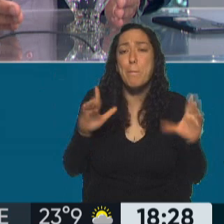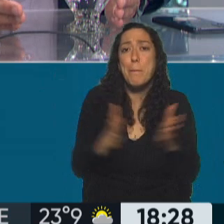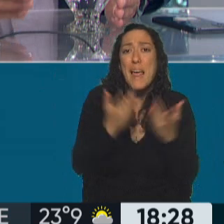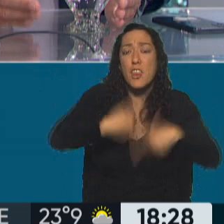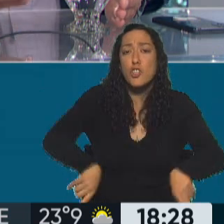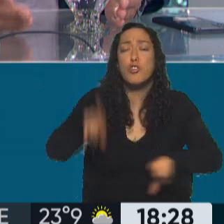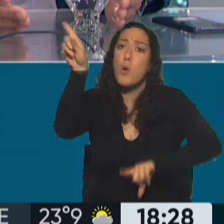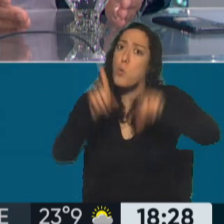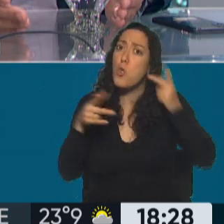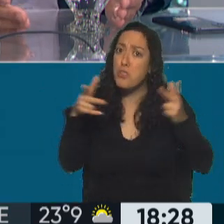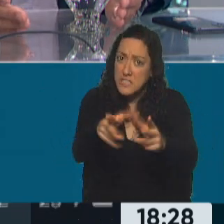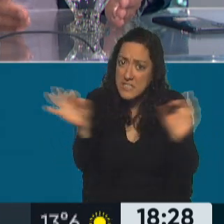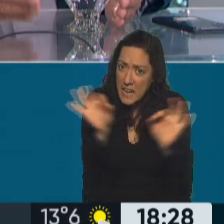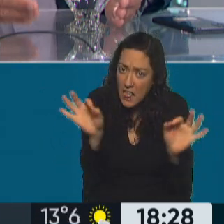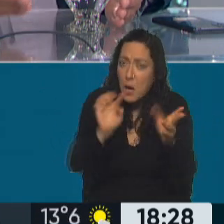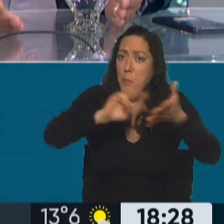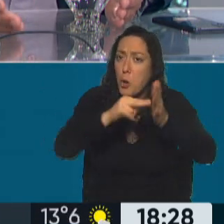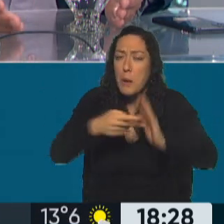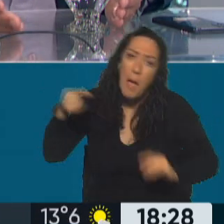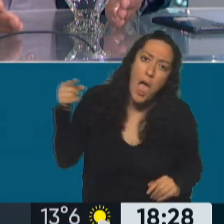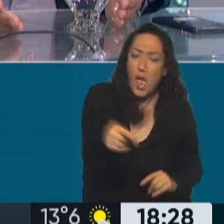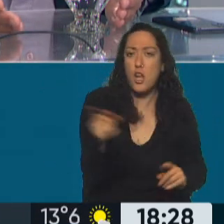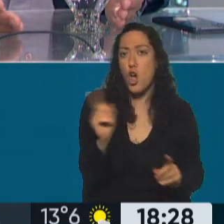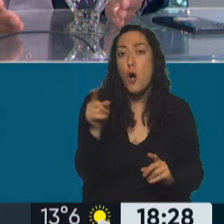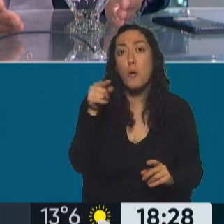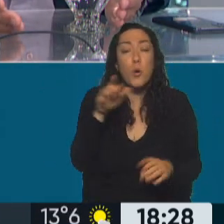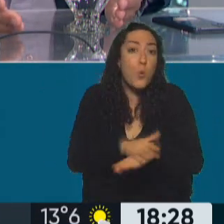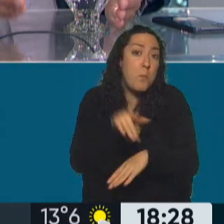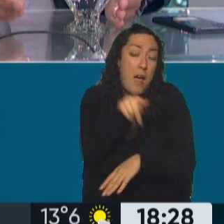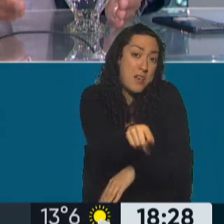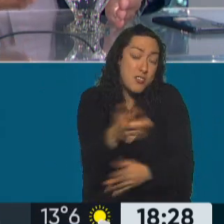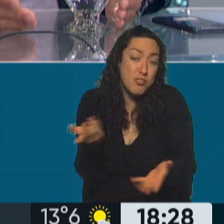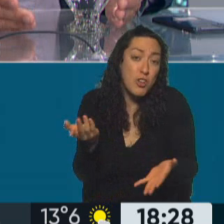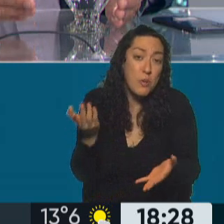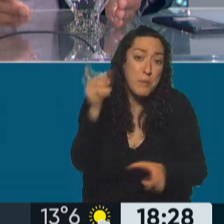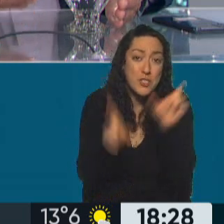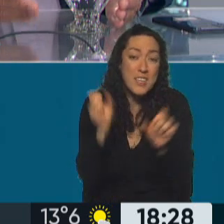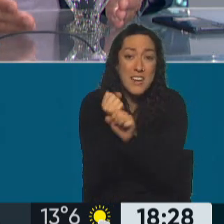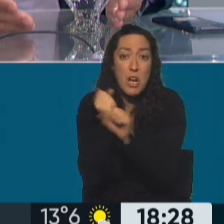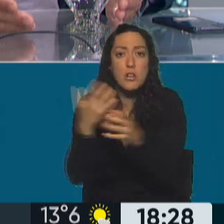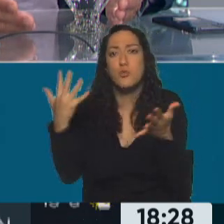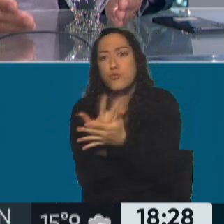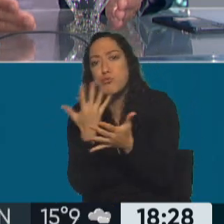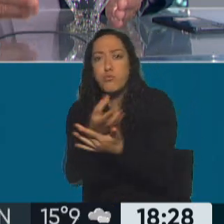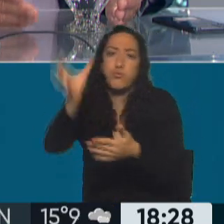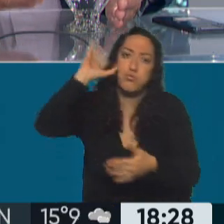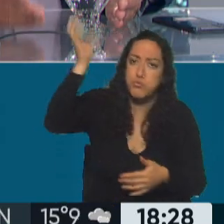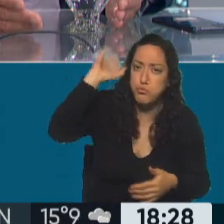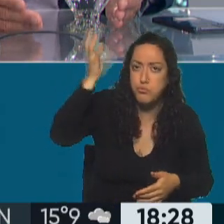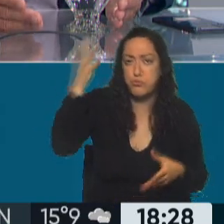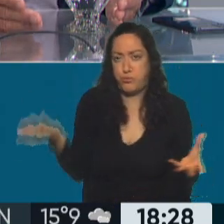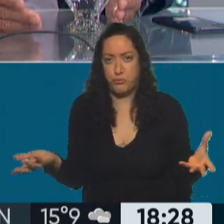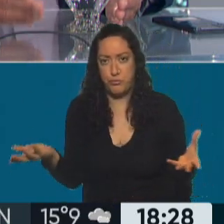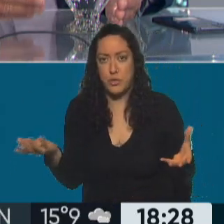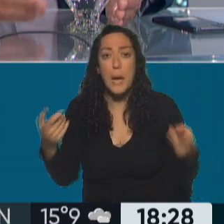dicen, que no ataquemos este problema, porque esto es lo que vulnera el bolsillo del trabajador y lo que hace que el trabajador esté malhumorado y que venga a